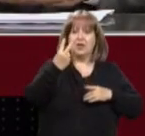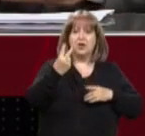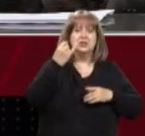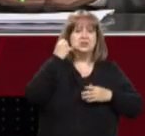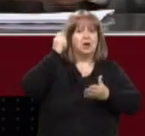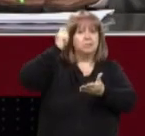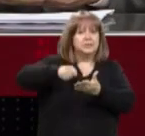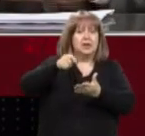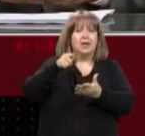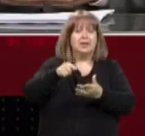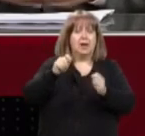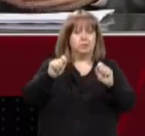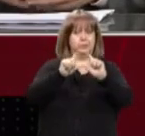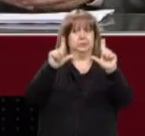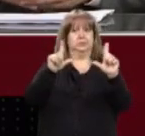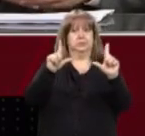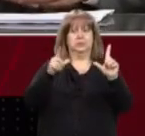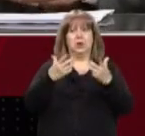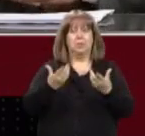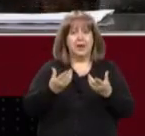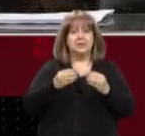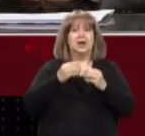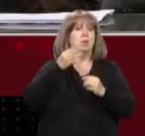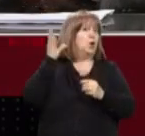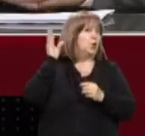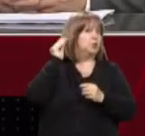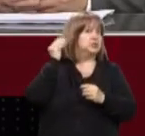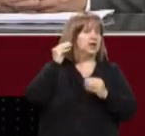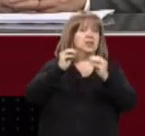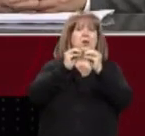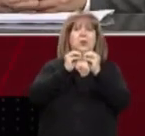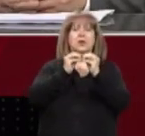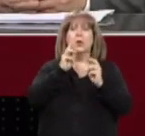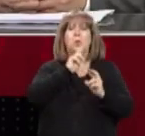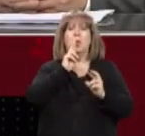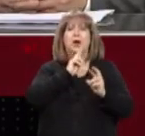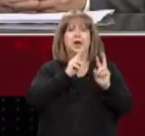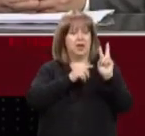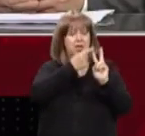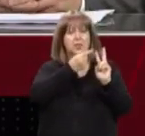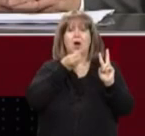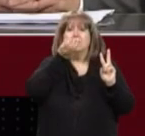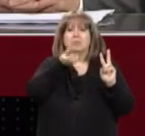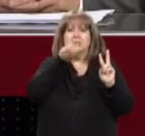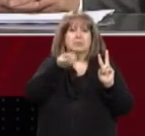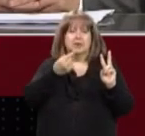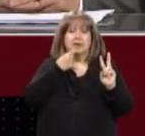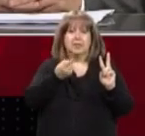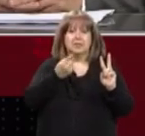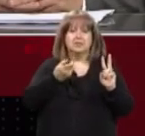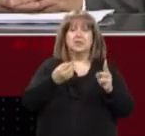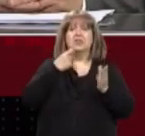¿Qué vio, qué lo sorprendió de la estrategia de estas dos mujeres y qué cree que va a ocurrir finalmente? ¿Qué decisión imagina que puede tomar el